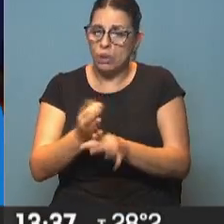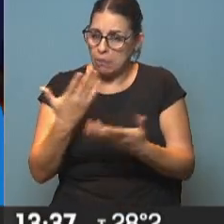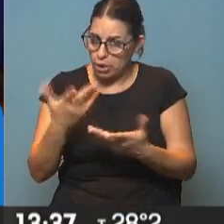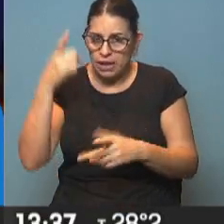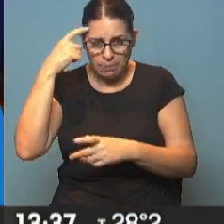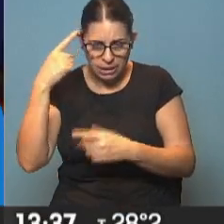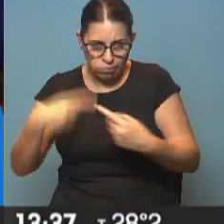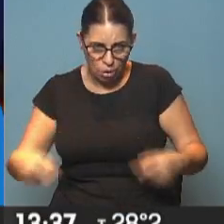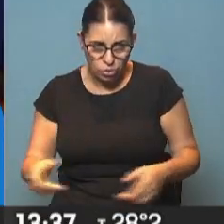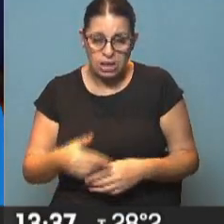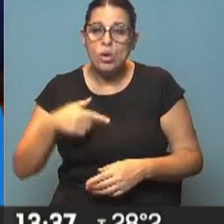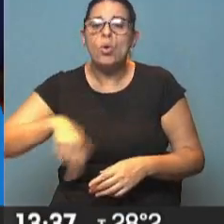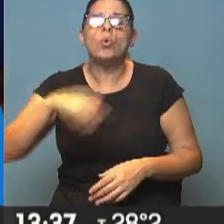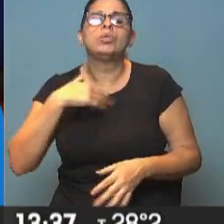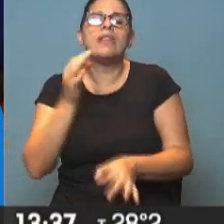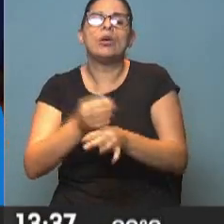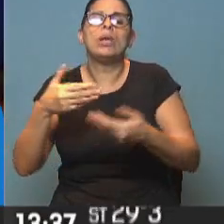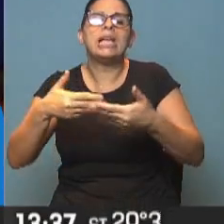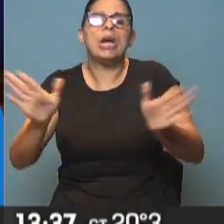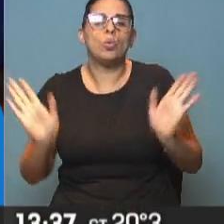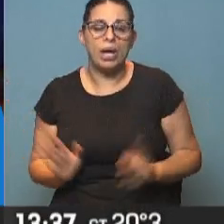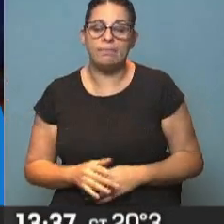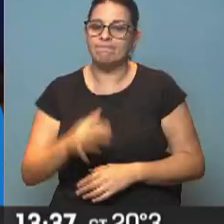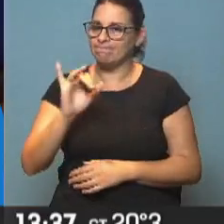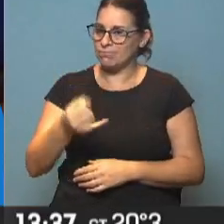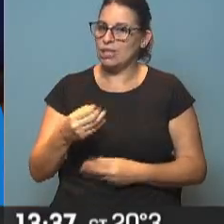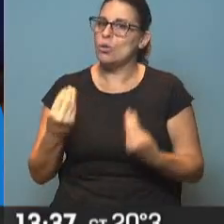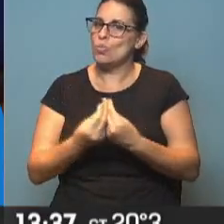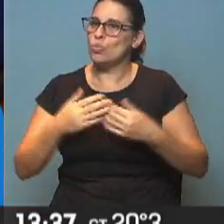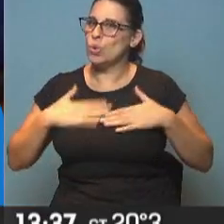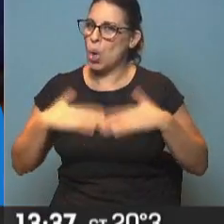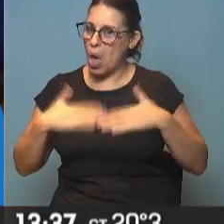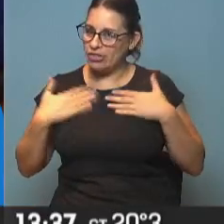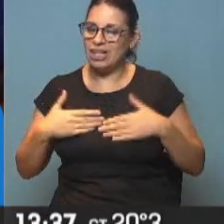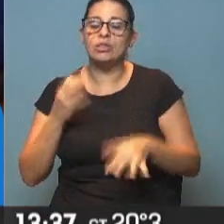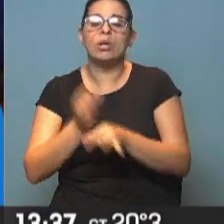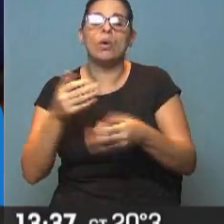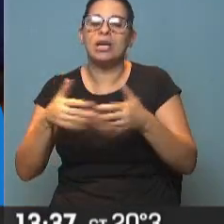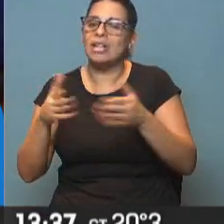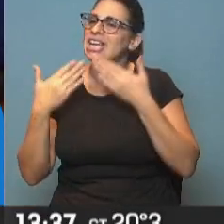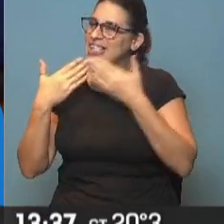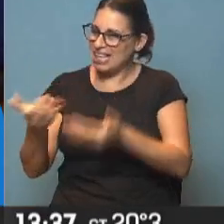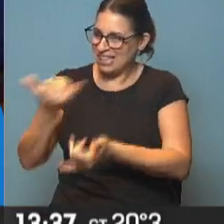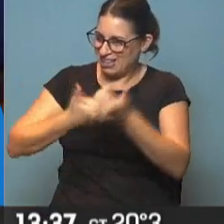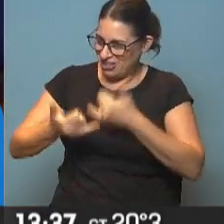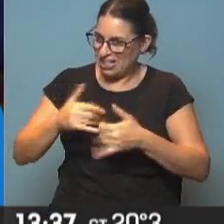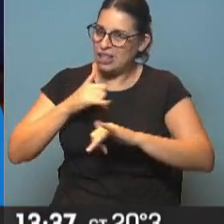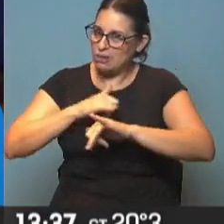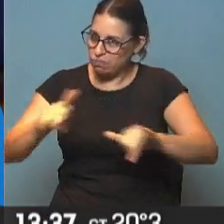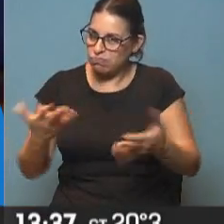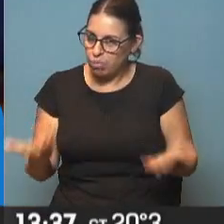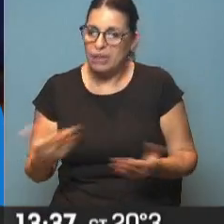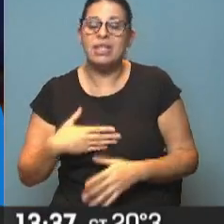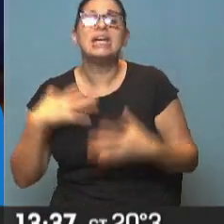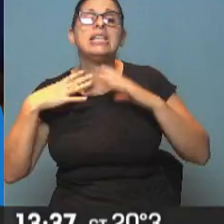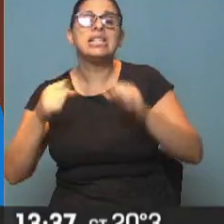todo esto no están inaugurando una escuela sí y nos da muchísimo gusto poder hacerlo y gracias por el espacio para poder difundirlo la